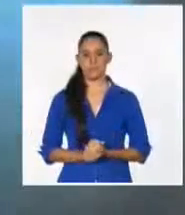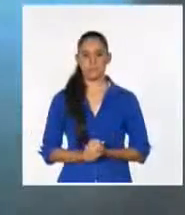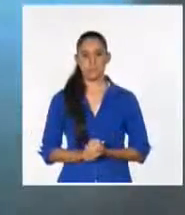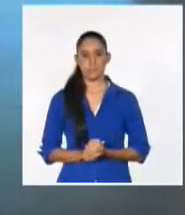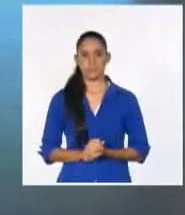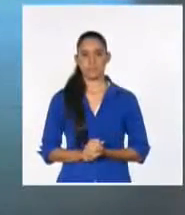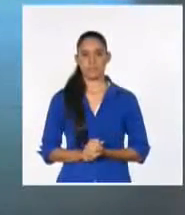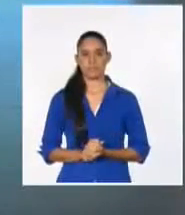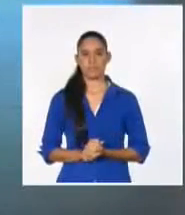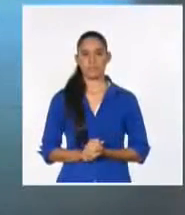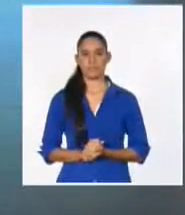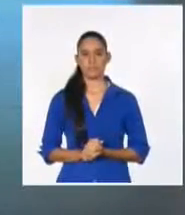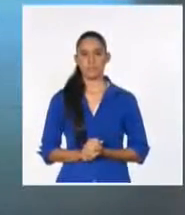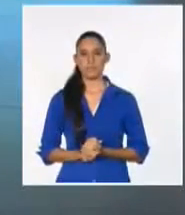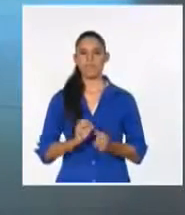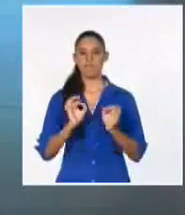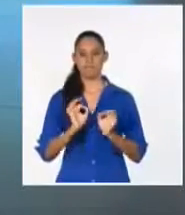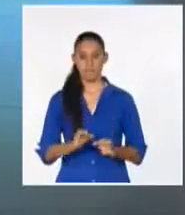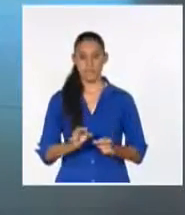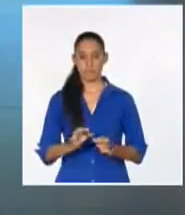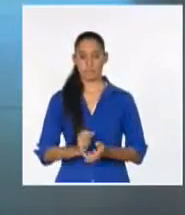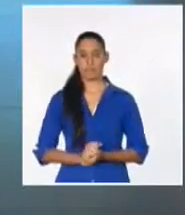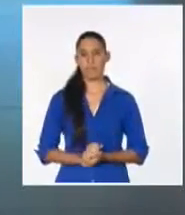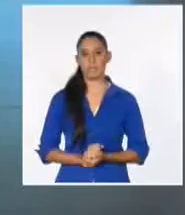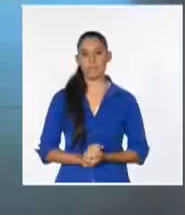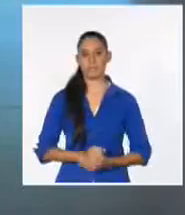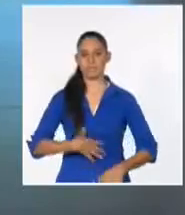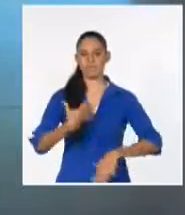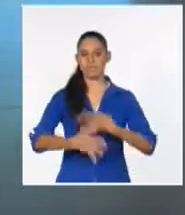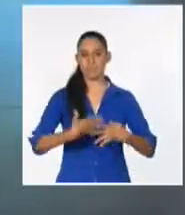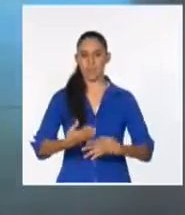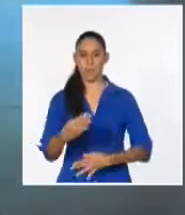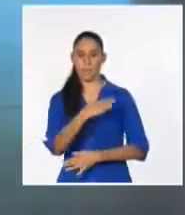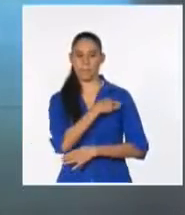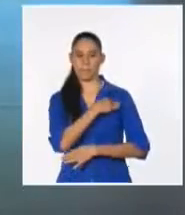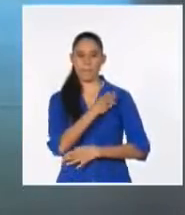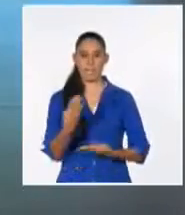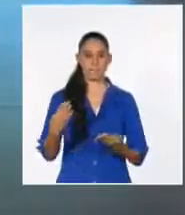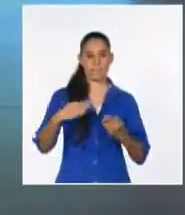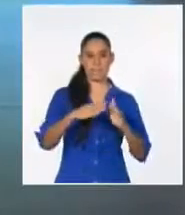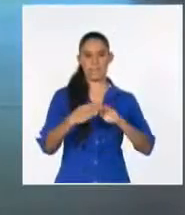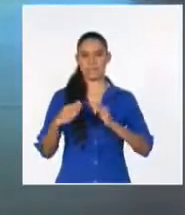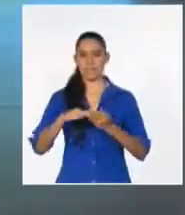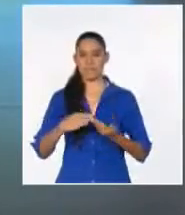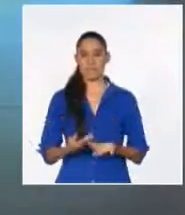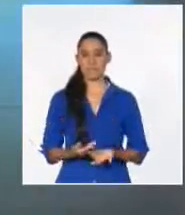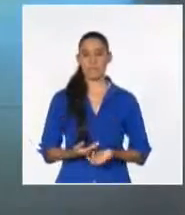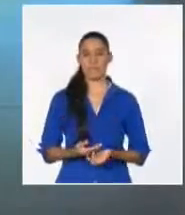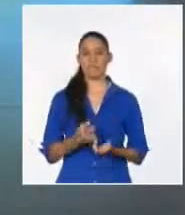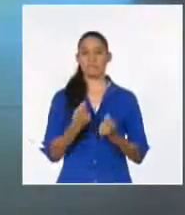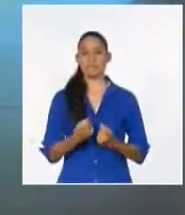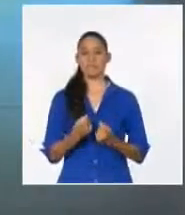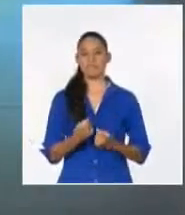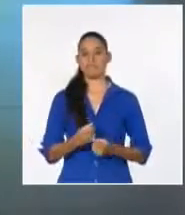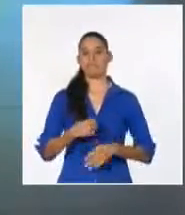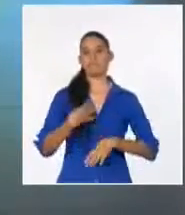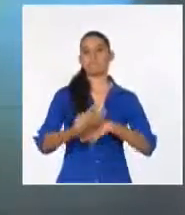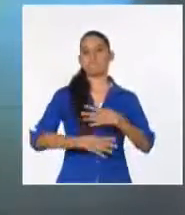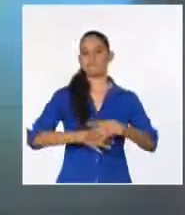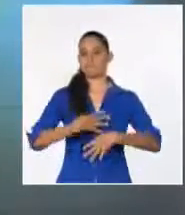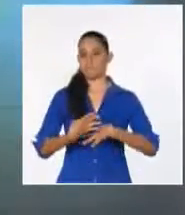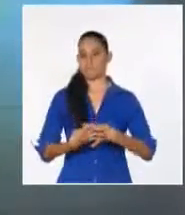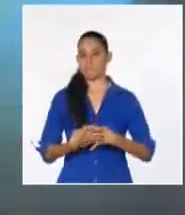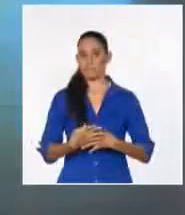Y como mismo hay una asimetría en materia militar en este conflicto de vieja data, el tratamiento mediático, igualmente